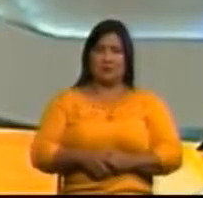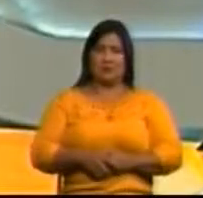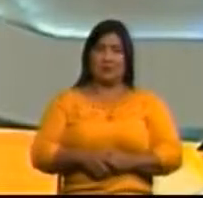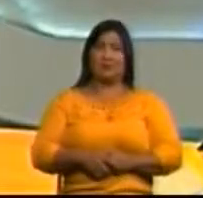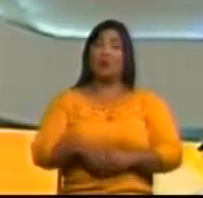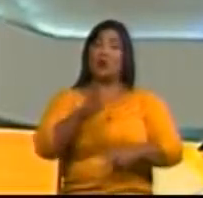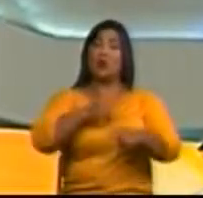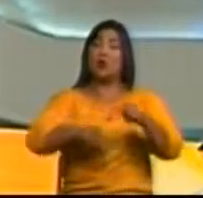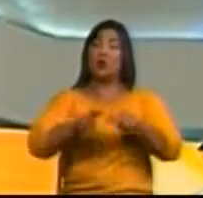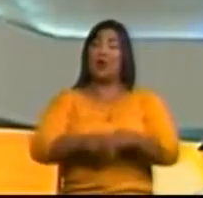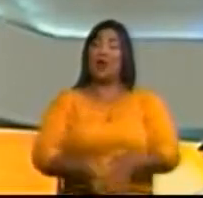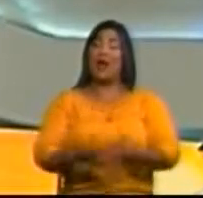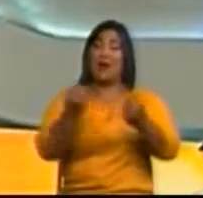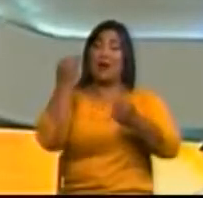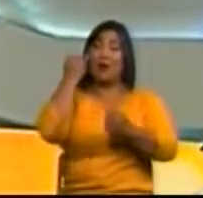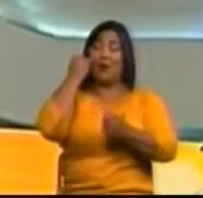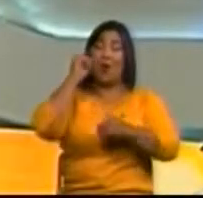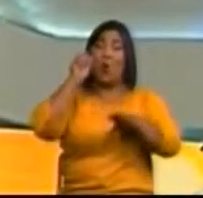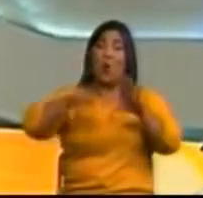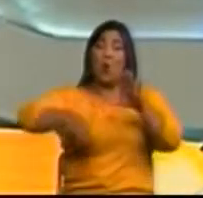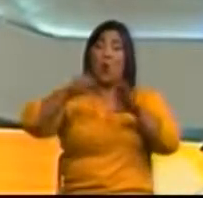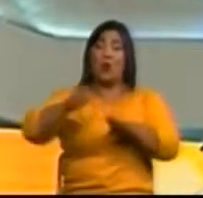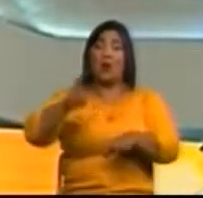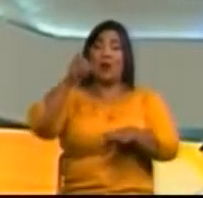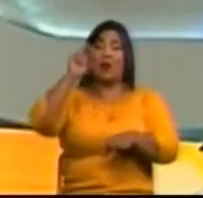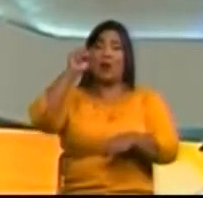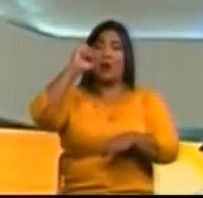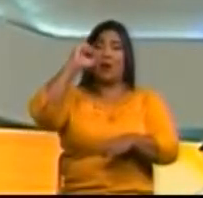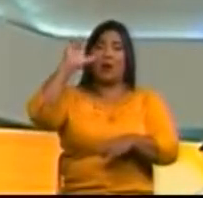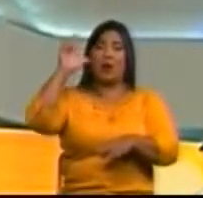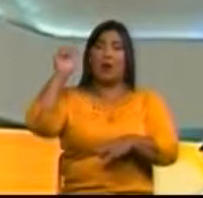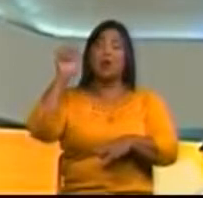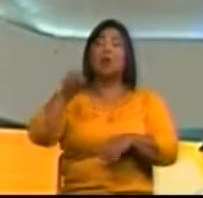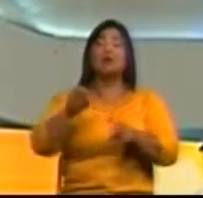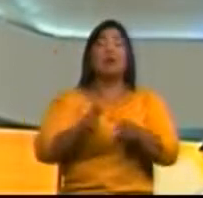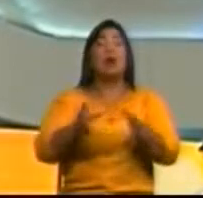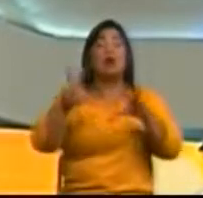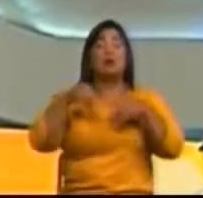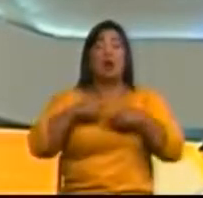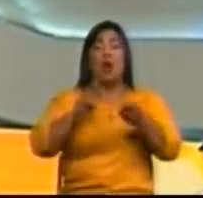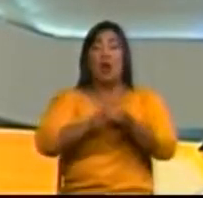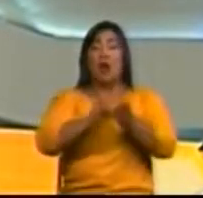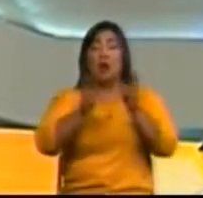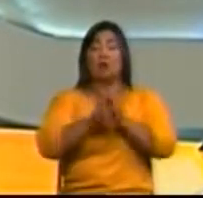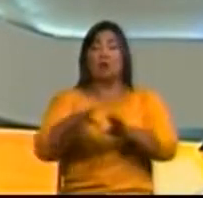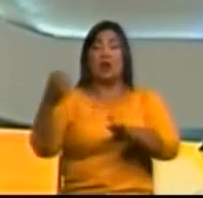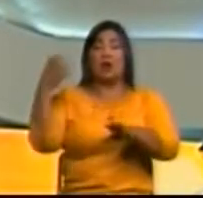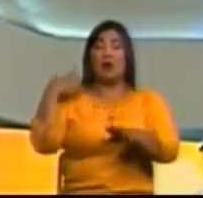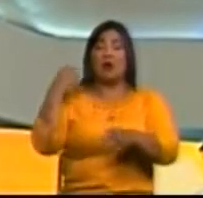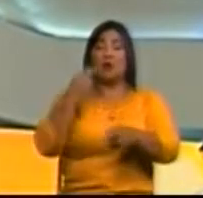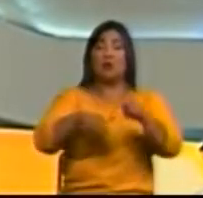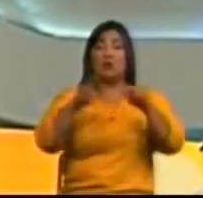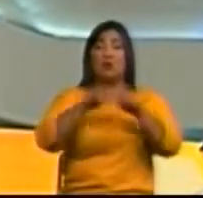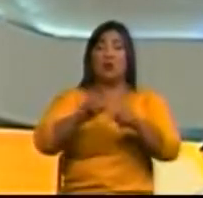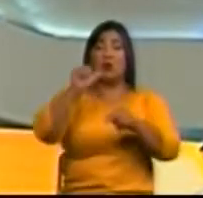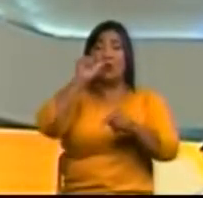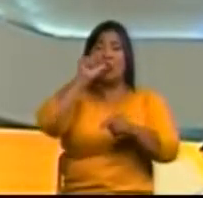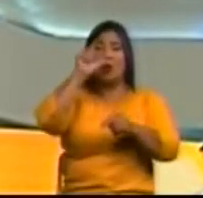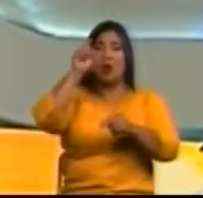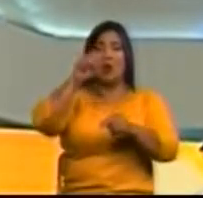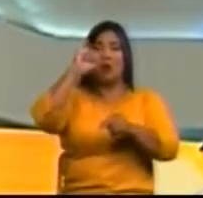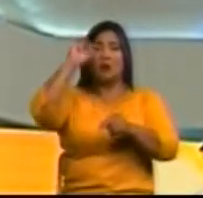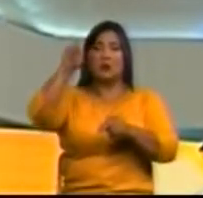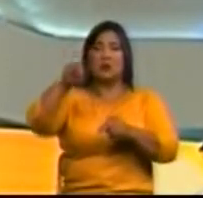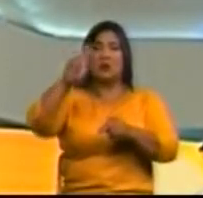En el caso Arroz Verde, la jueza Daniela Camacho aceptó la reformulación de cargos en contra de Alexis Mera y María de los Ángeles Duarte.